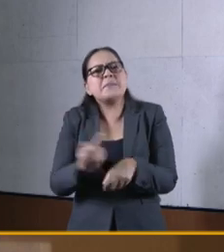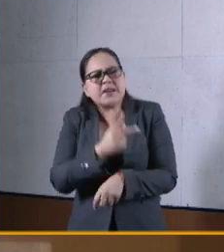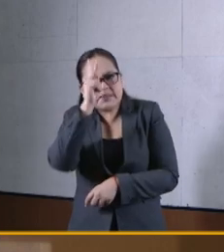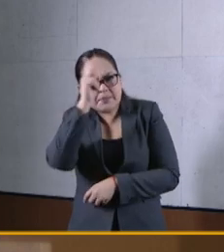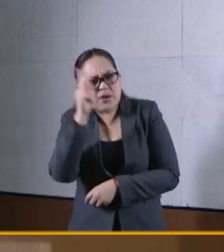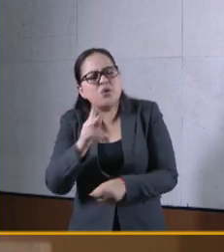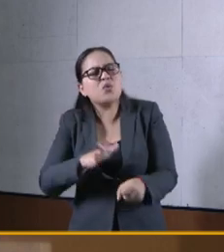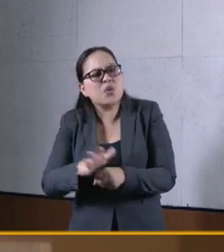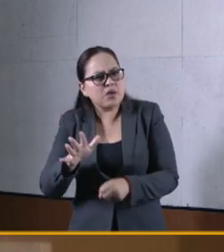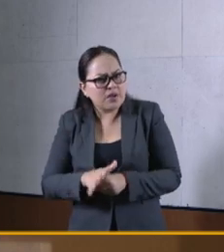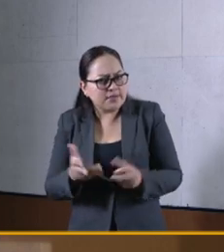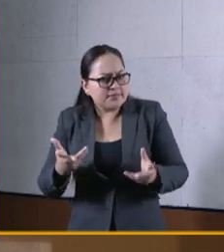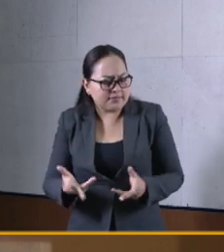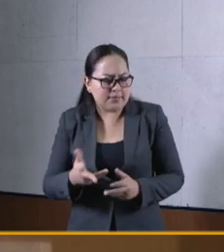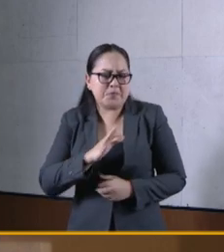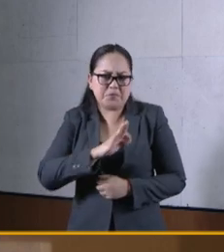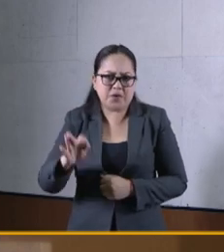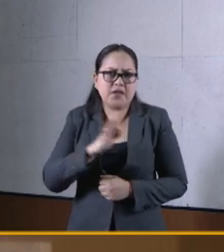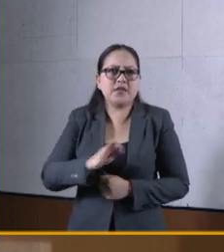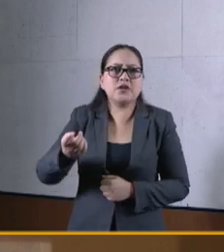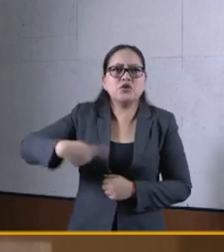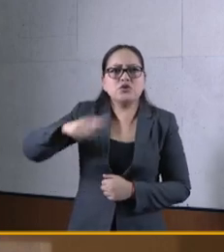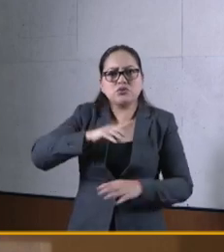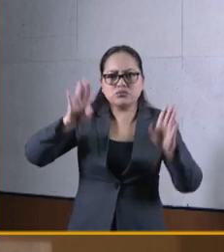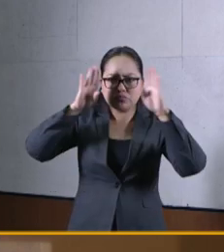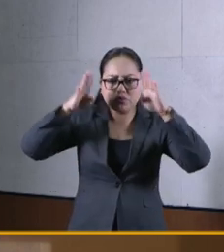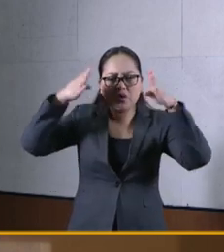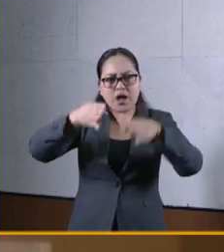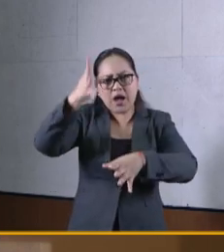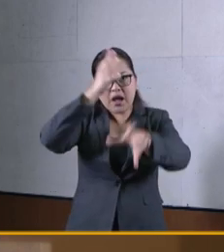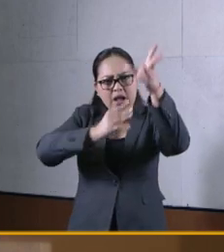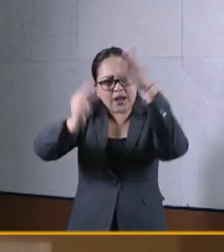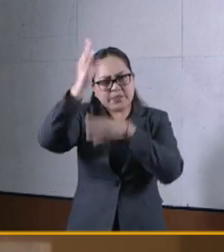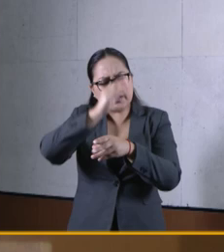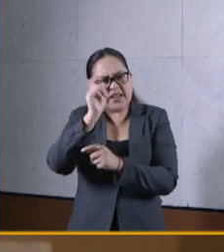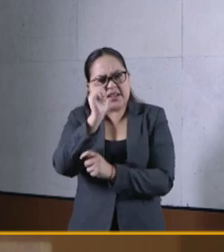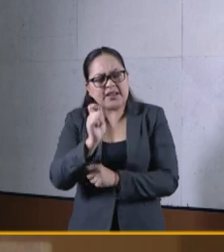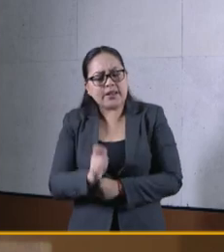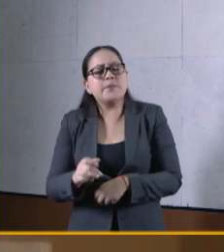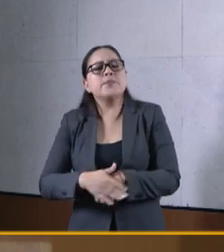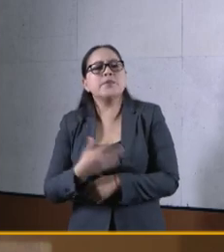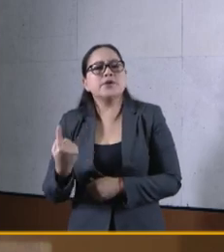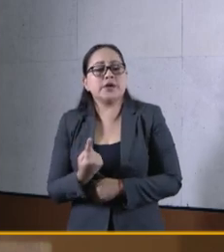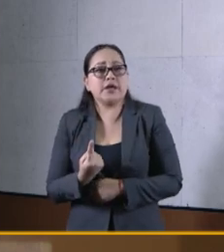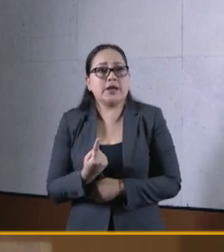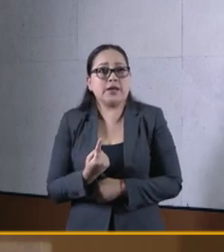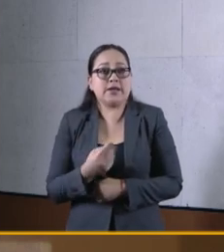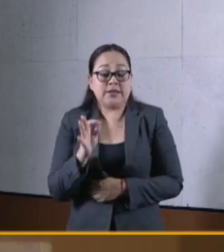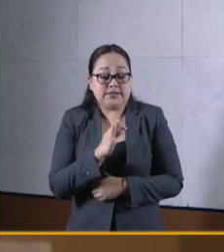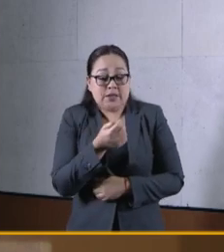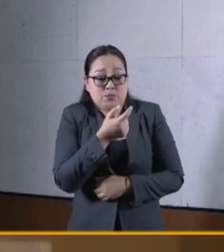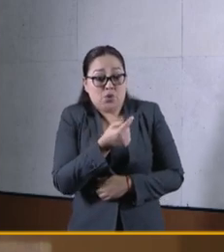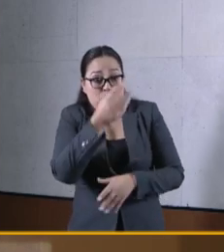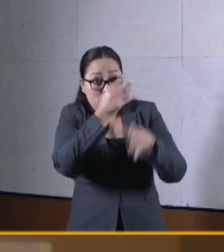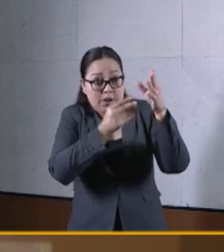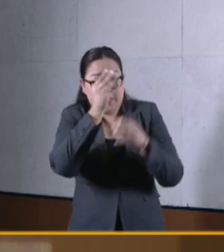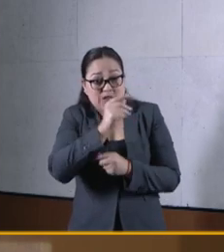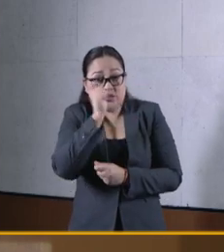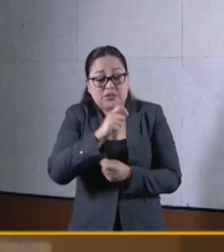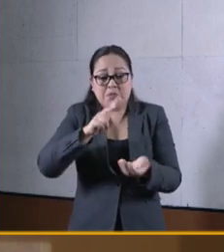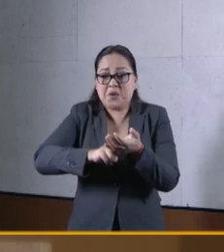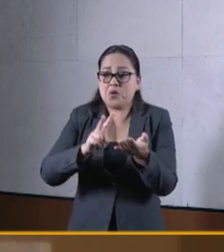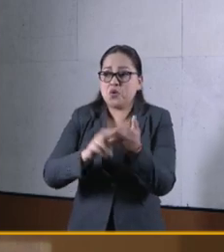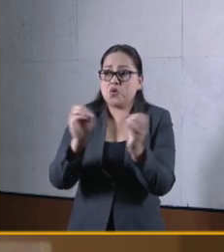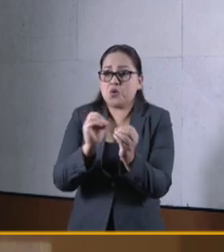no perdamos ese afán por descubrir y aprender ya que lo poco que he aprendido carece de